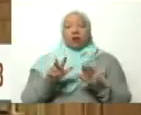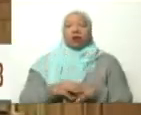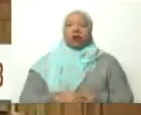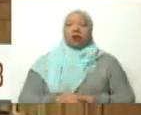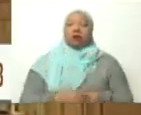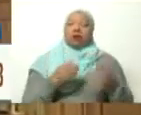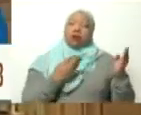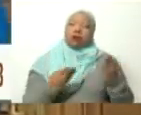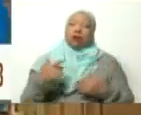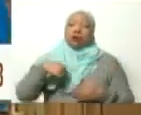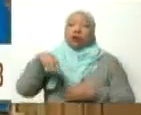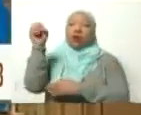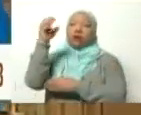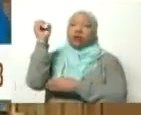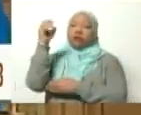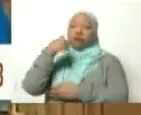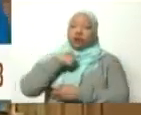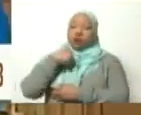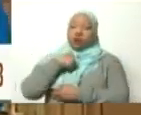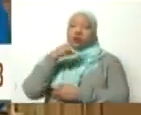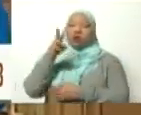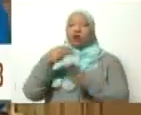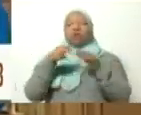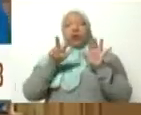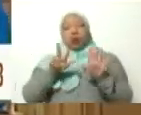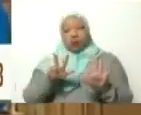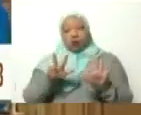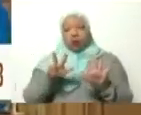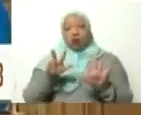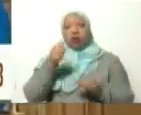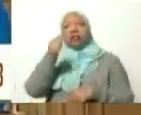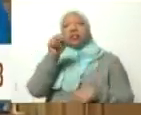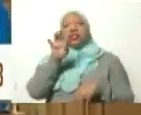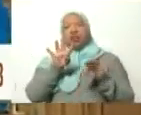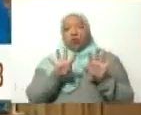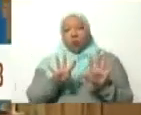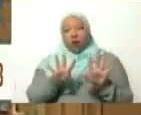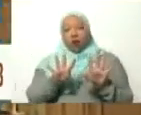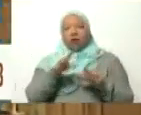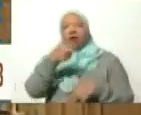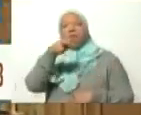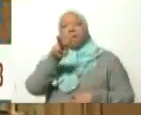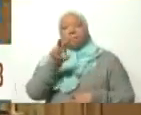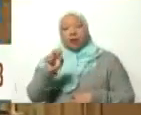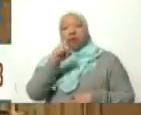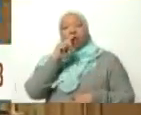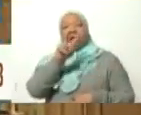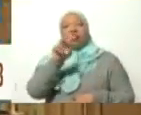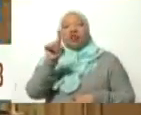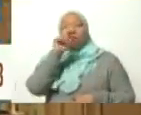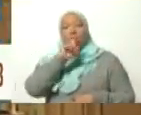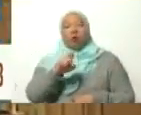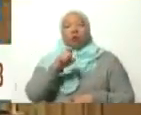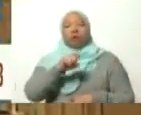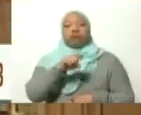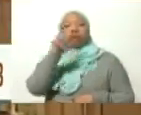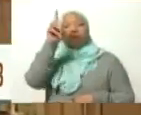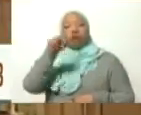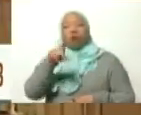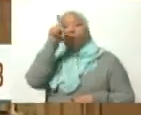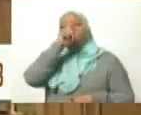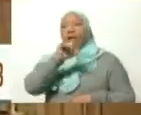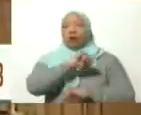hemos venido a esta asamblea en el año 2018, 19, 20, 21 y ahora